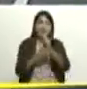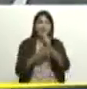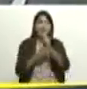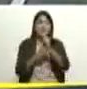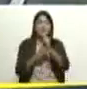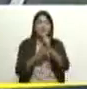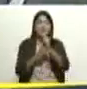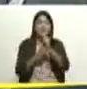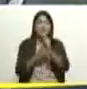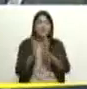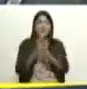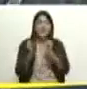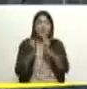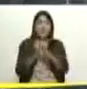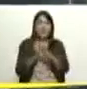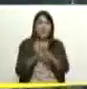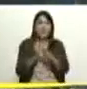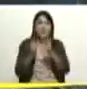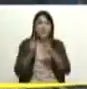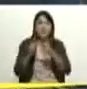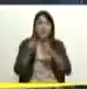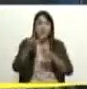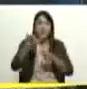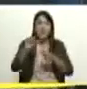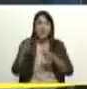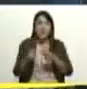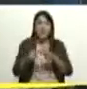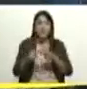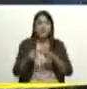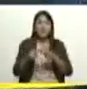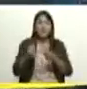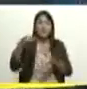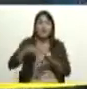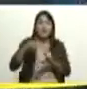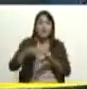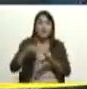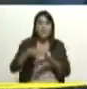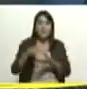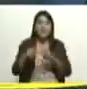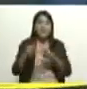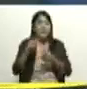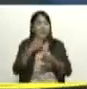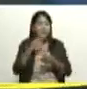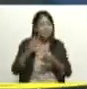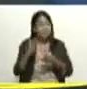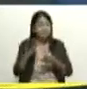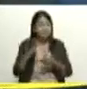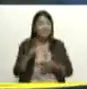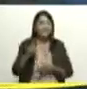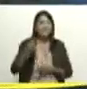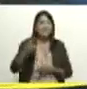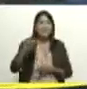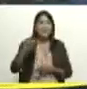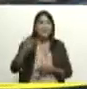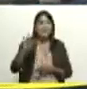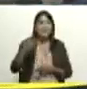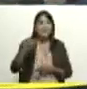de Anzoátegui, Luis José Marcano, Carabobo, no tan joven, Rafael Lacaba.